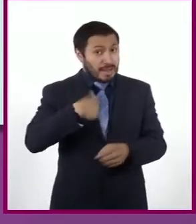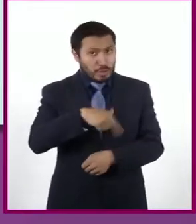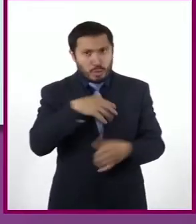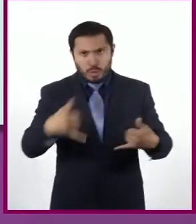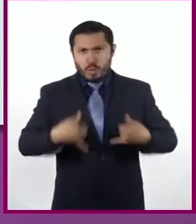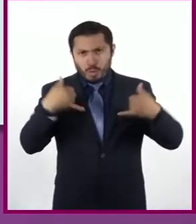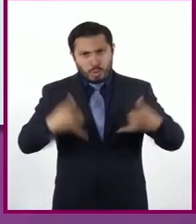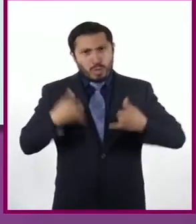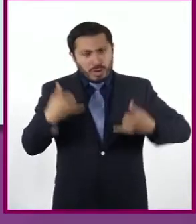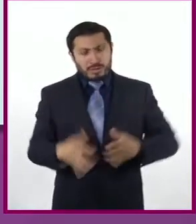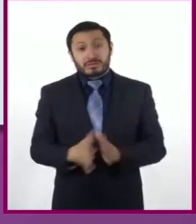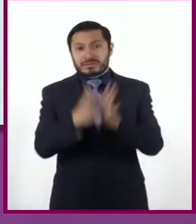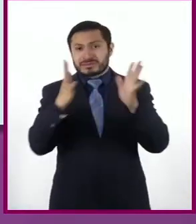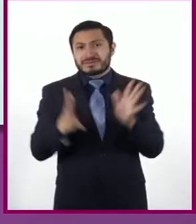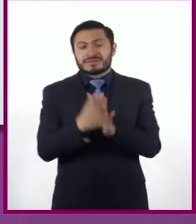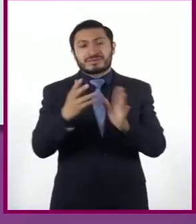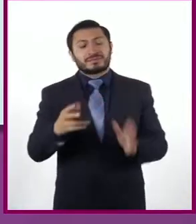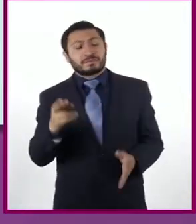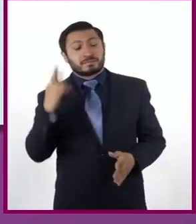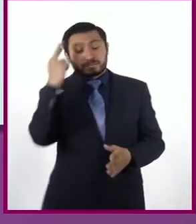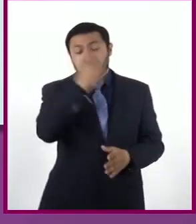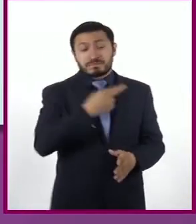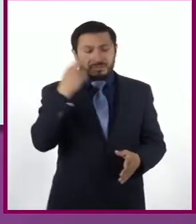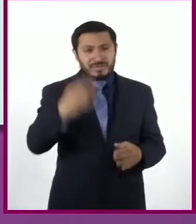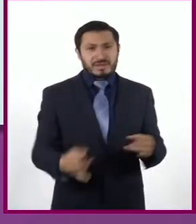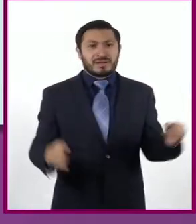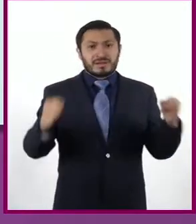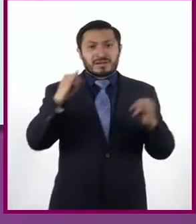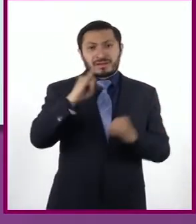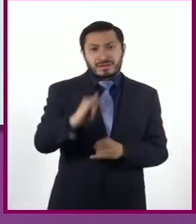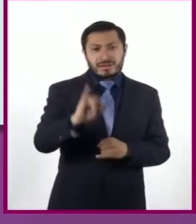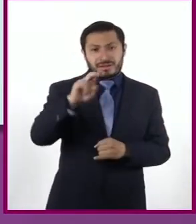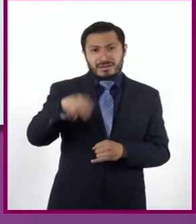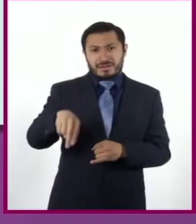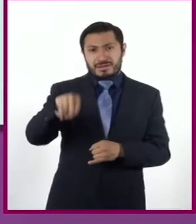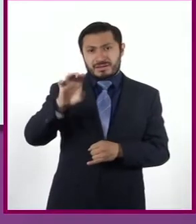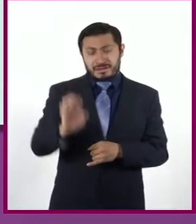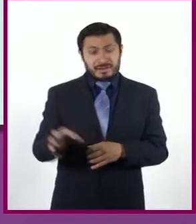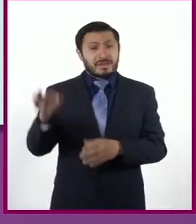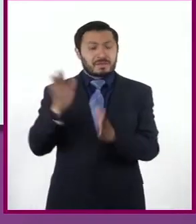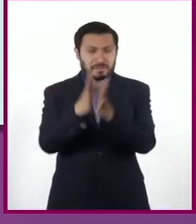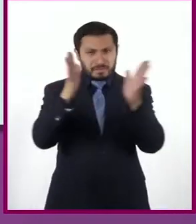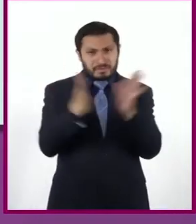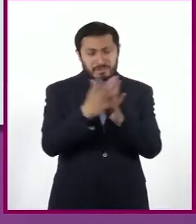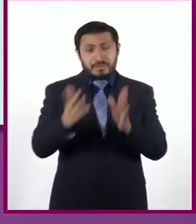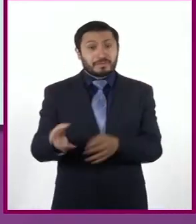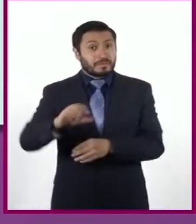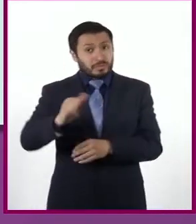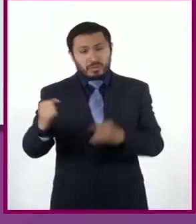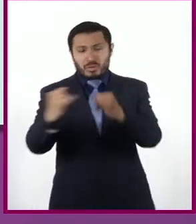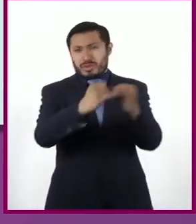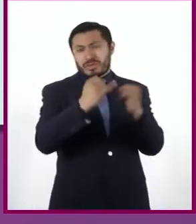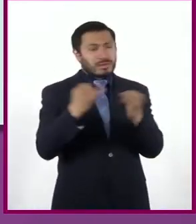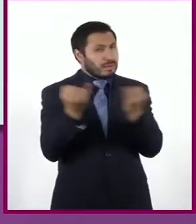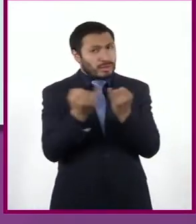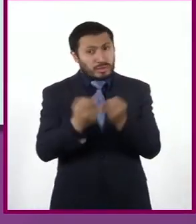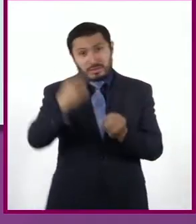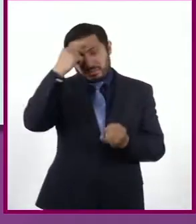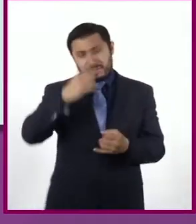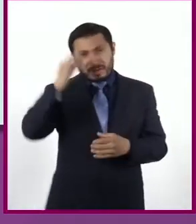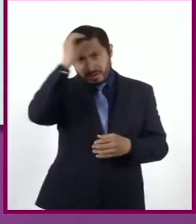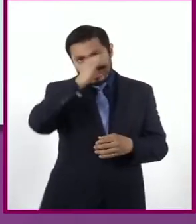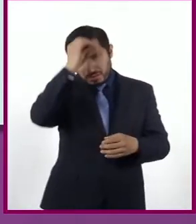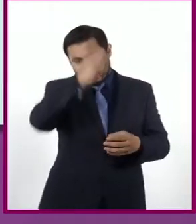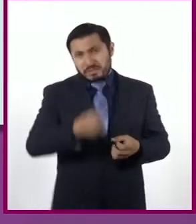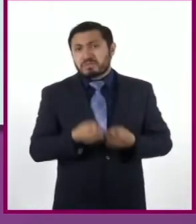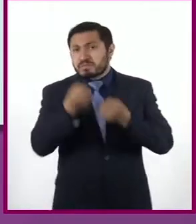pueden participar en las consultas del Instituto Nacional Electoral y otras instituciones para dar a conocer su opinión.